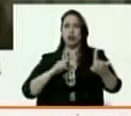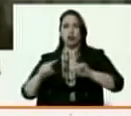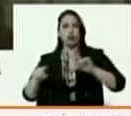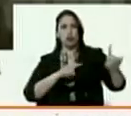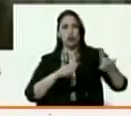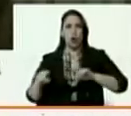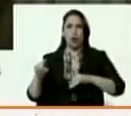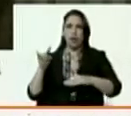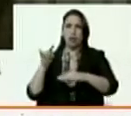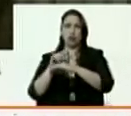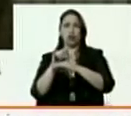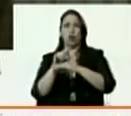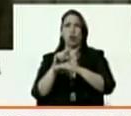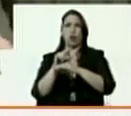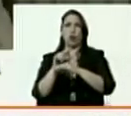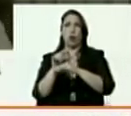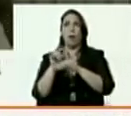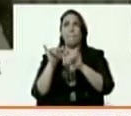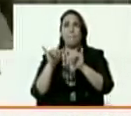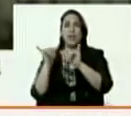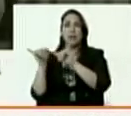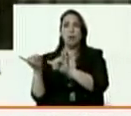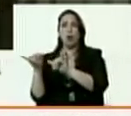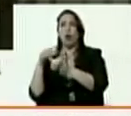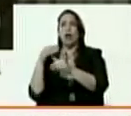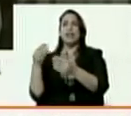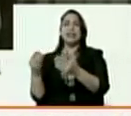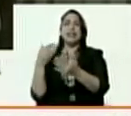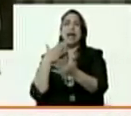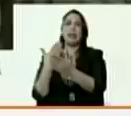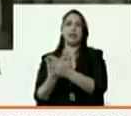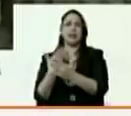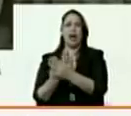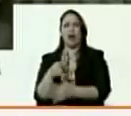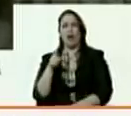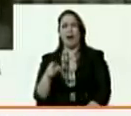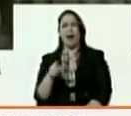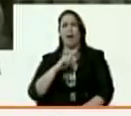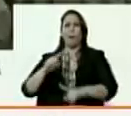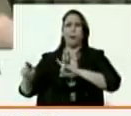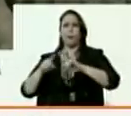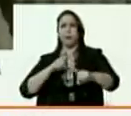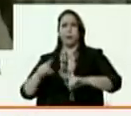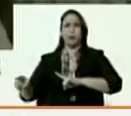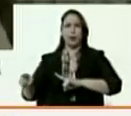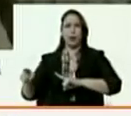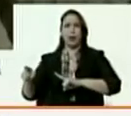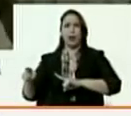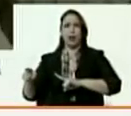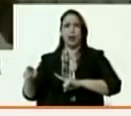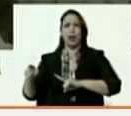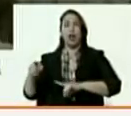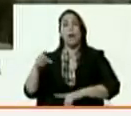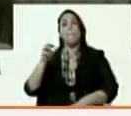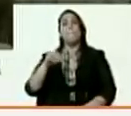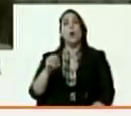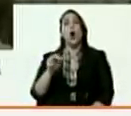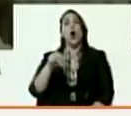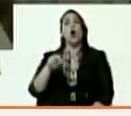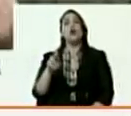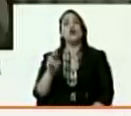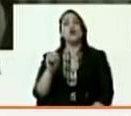de traición con el mismo tratado. Es un tratado que obedece a la doctrina Monroe. Es un tratado